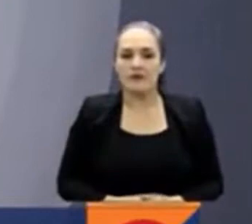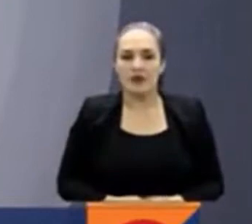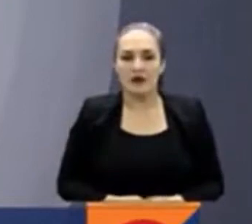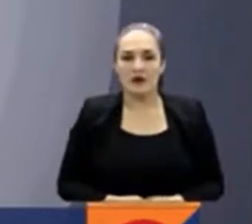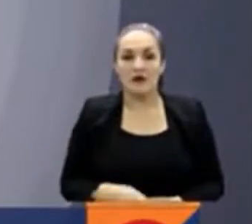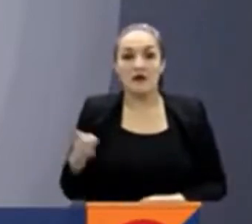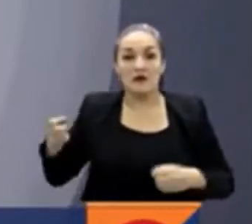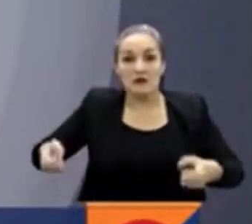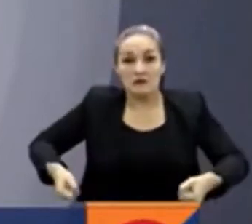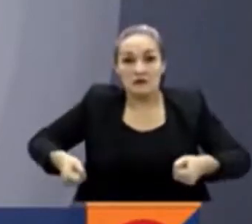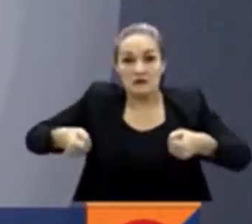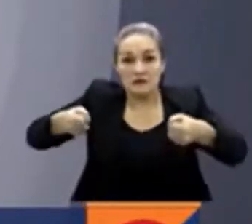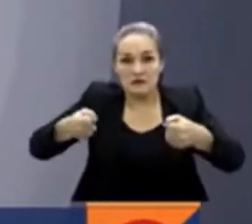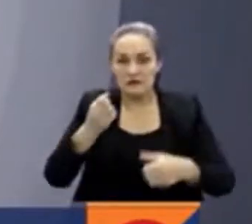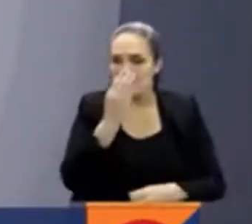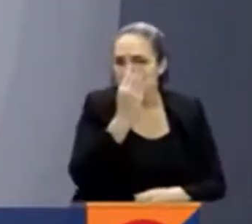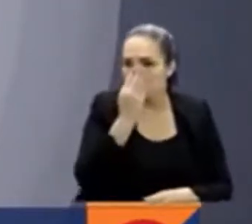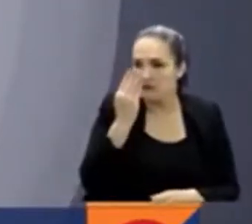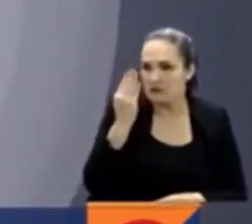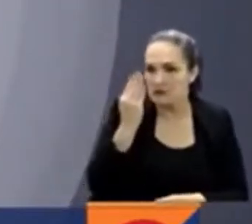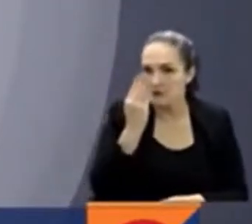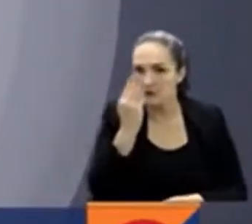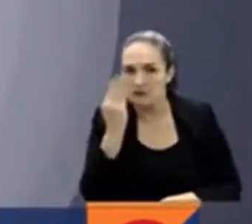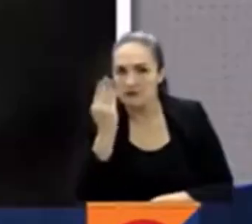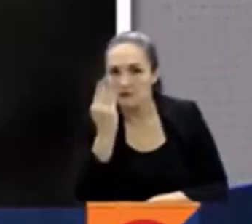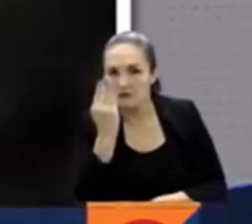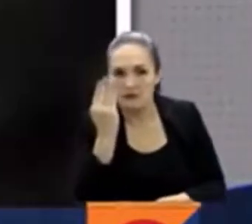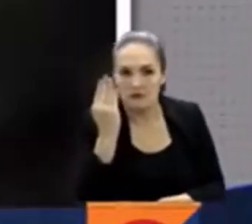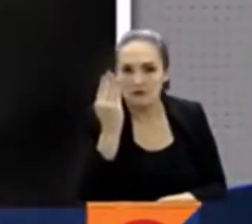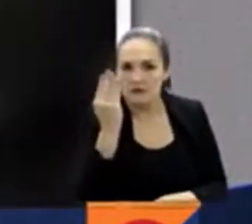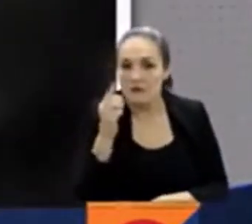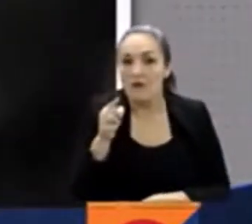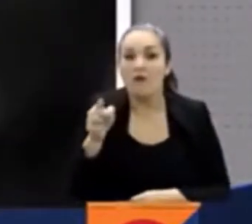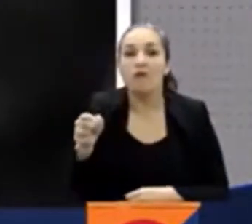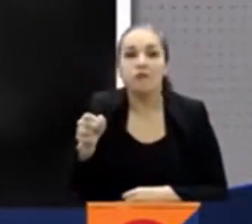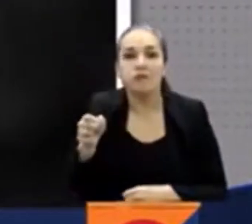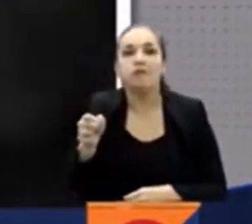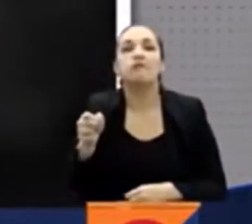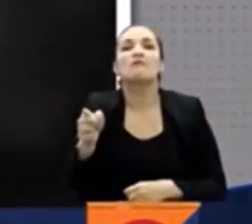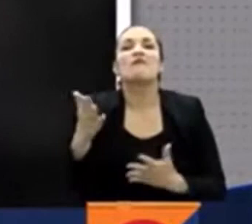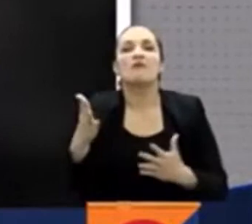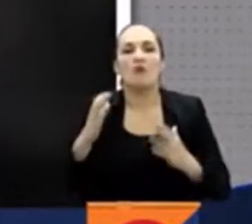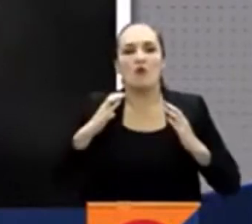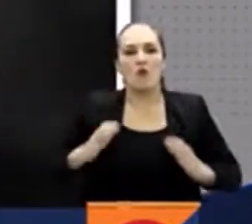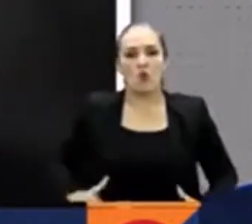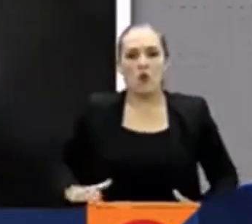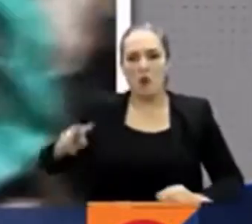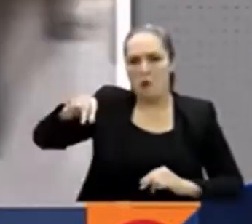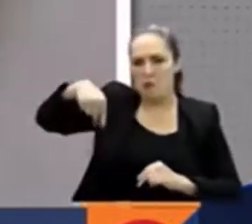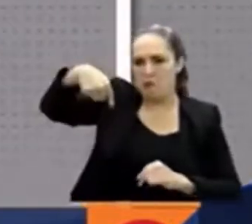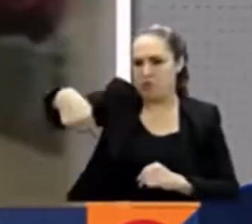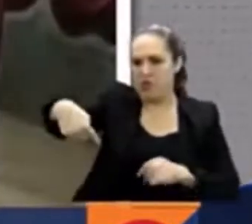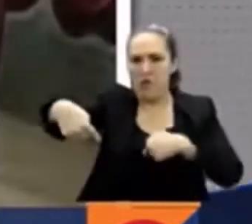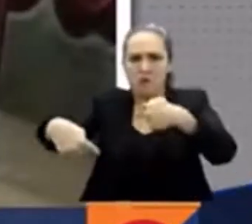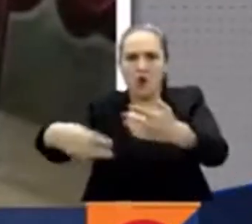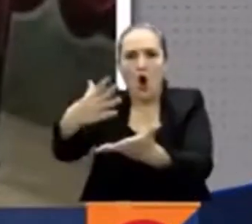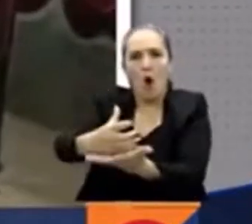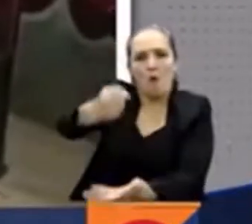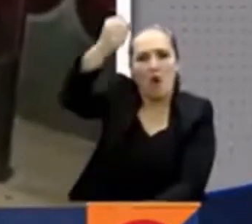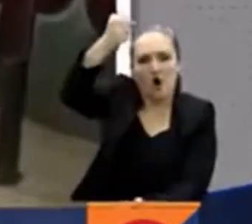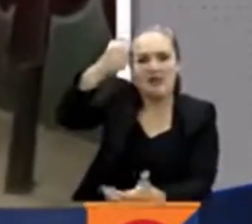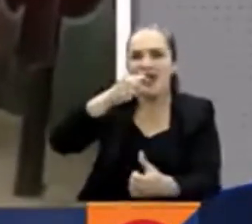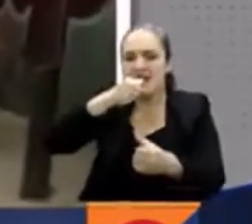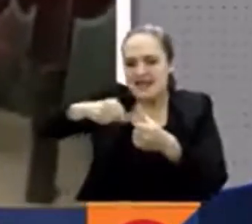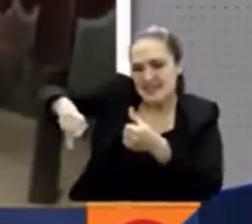Este es el momento en el que las autoridades llegan a realizar el levantamiento de un nuevo episodio de terror. En esta carreta, embolsados y sellados con